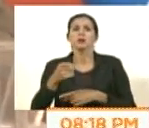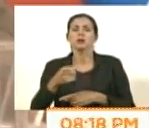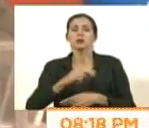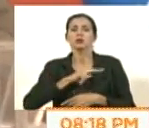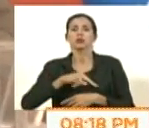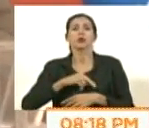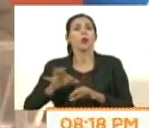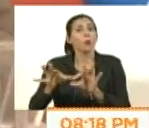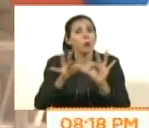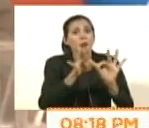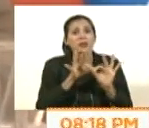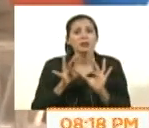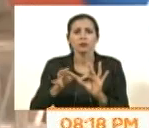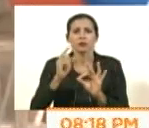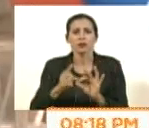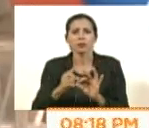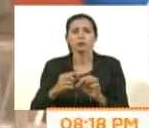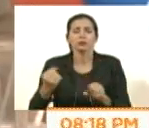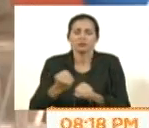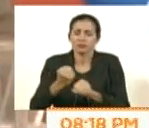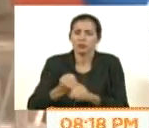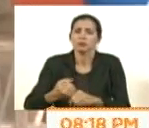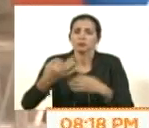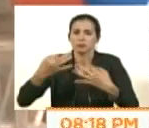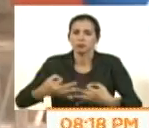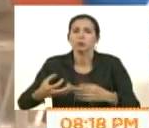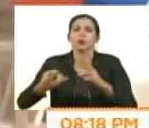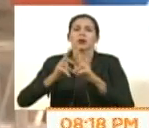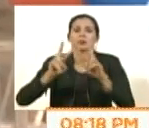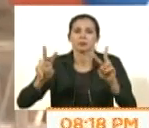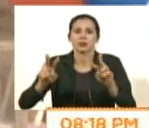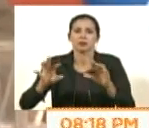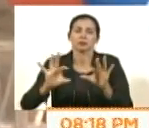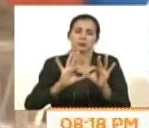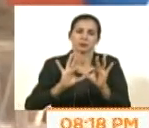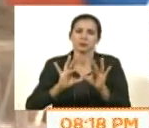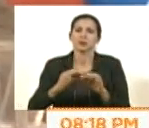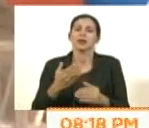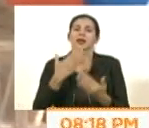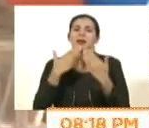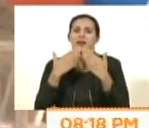como hermanos de nuestra querida patria Venezuela. Muchas gracias.